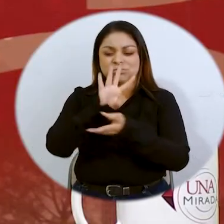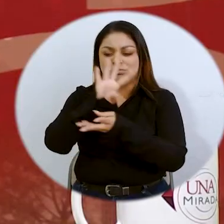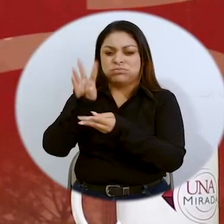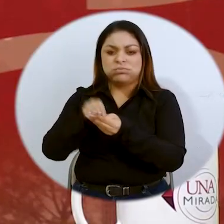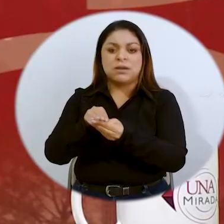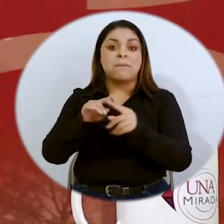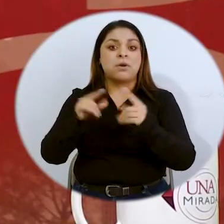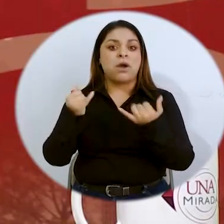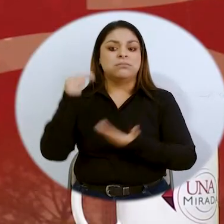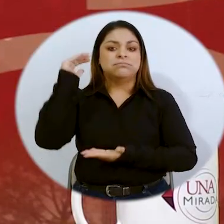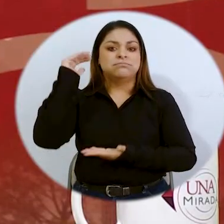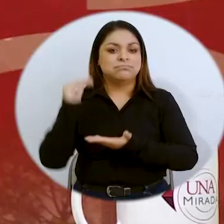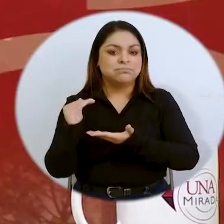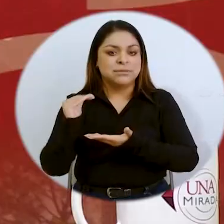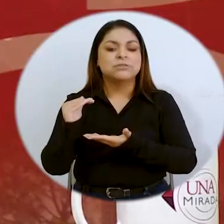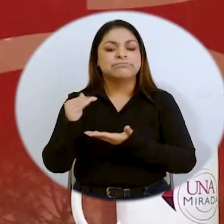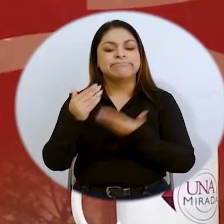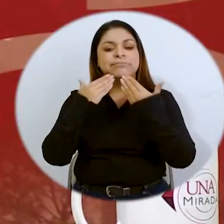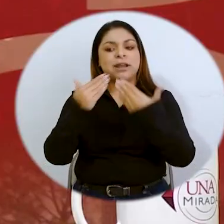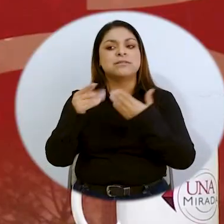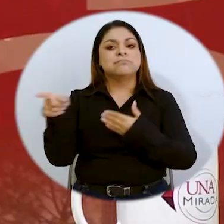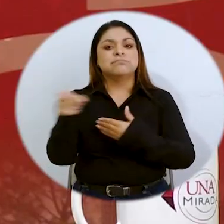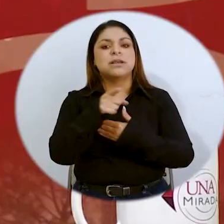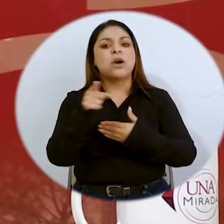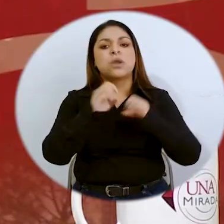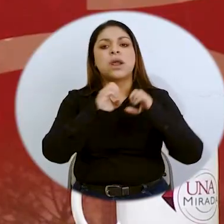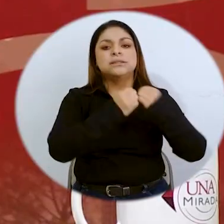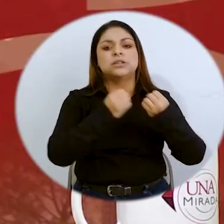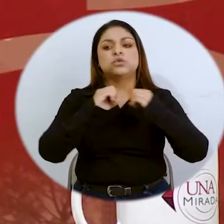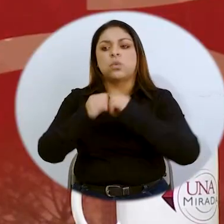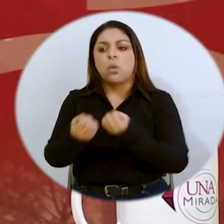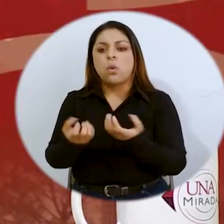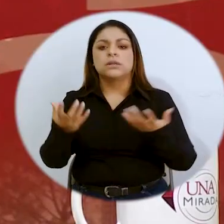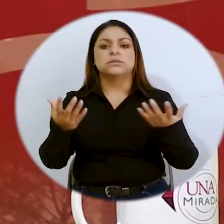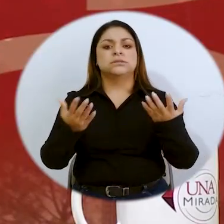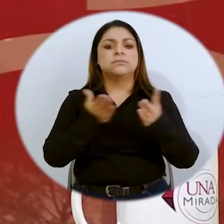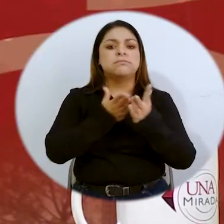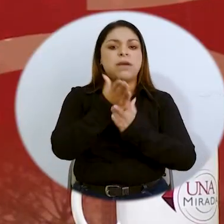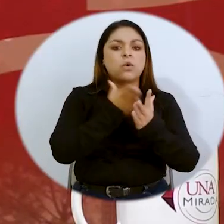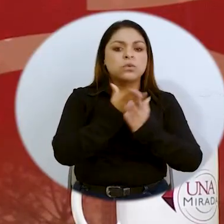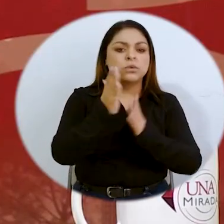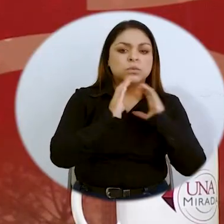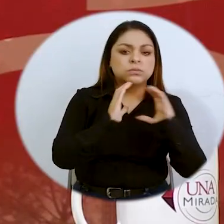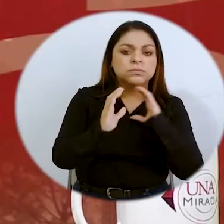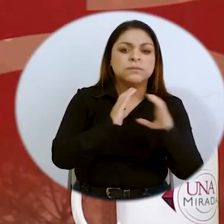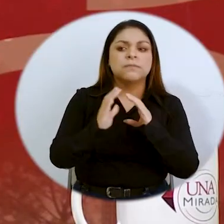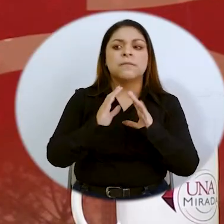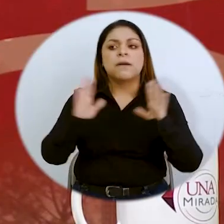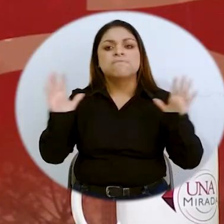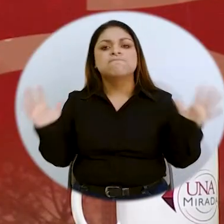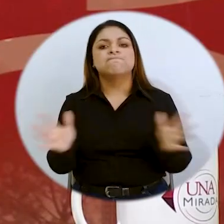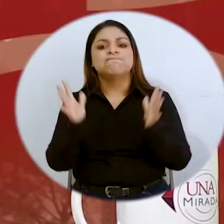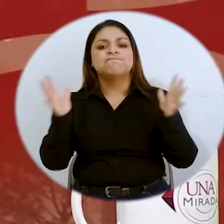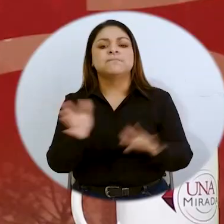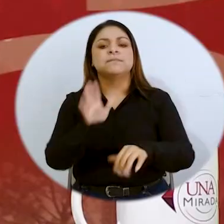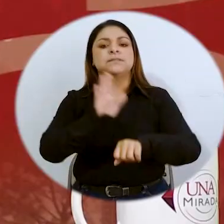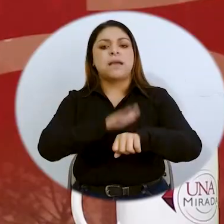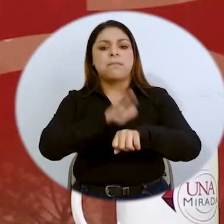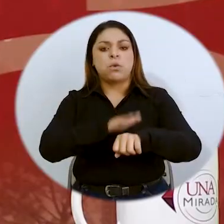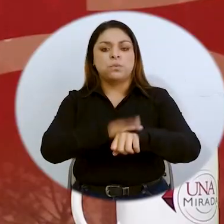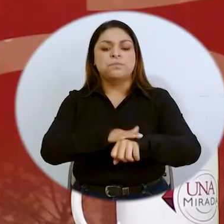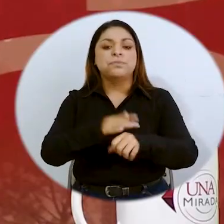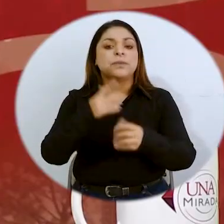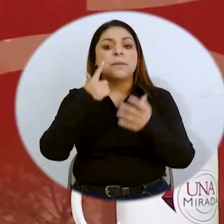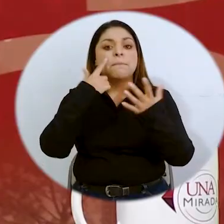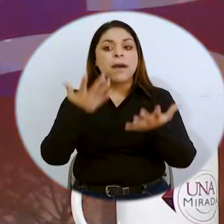hecho las diferentes organizaciones, ¿verdad? Y los medios de comunicación a que